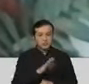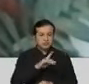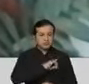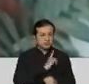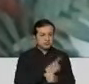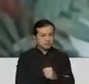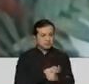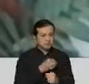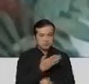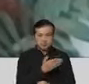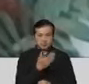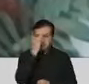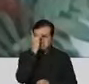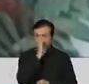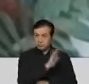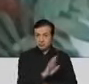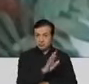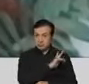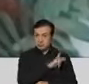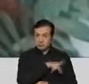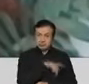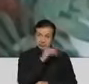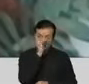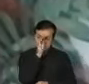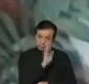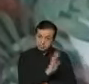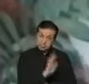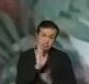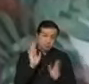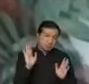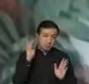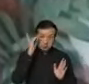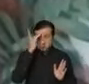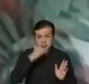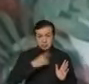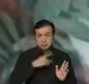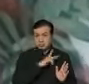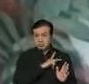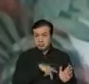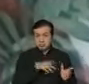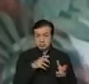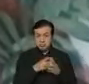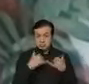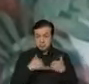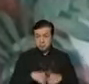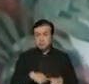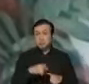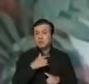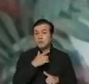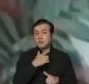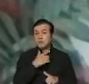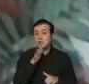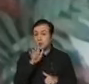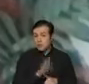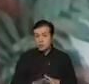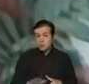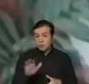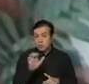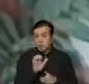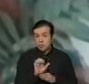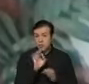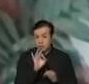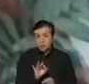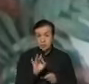tiene, él tomará las decisiones personales que tenga que tomar y decidirá en su fuero personal qué es lo que más le conviene al Ecuador